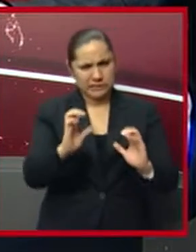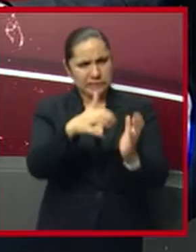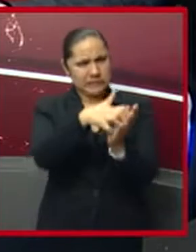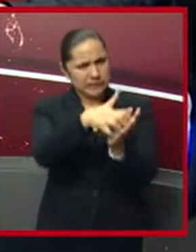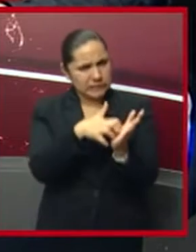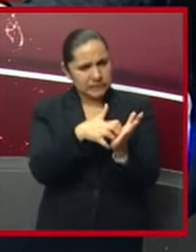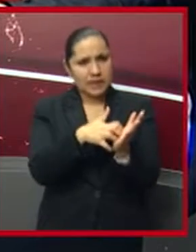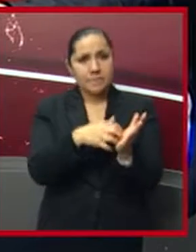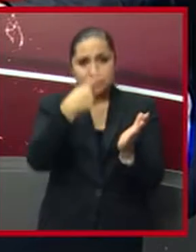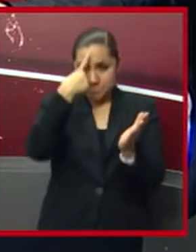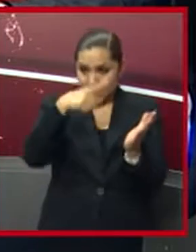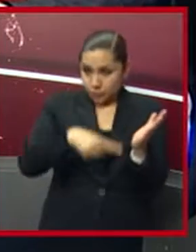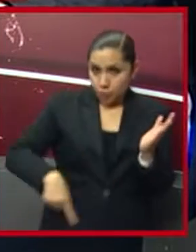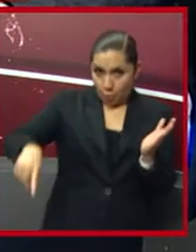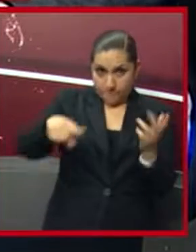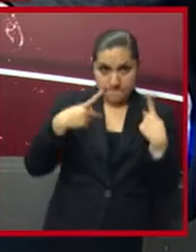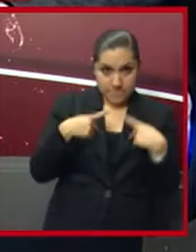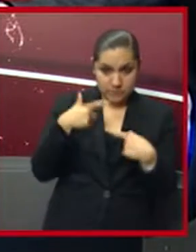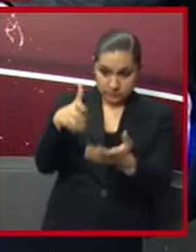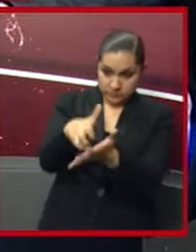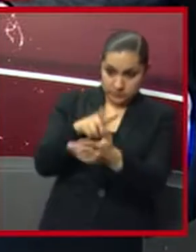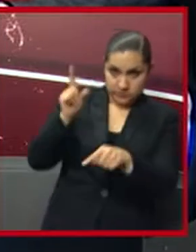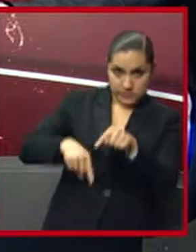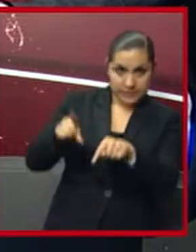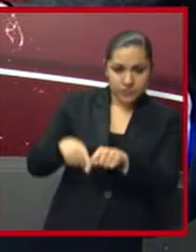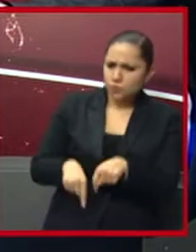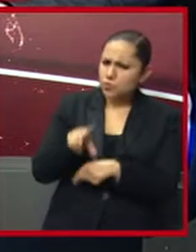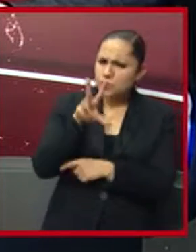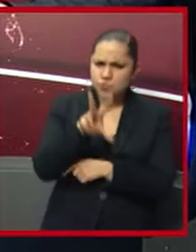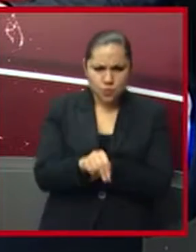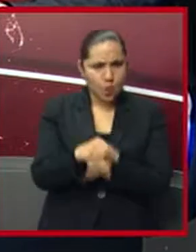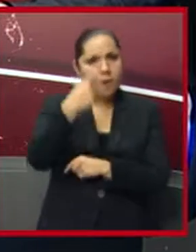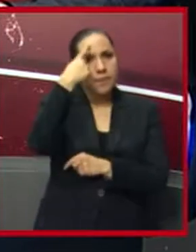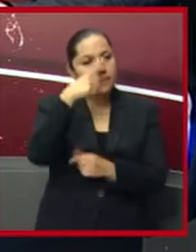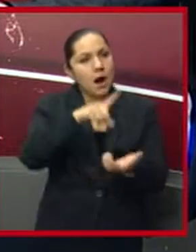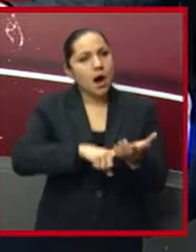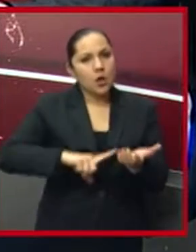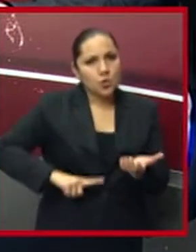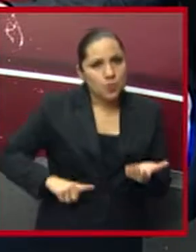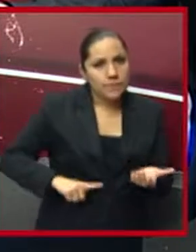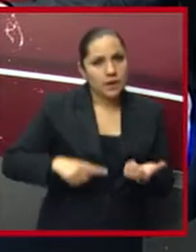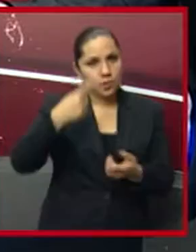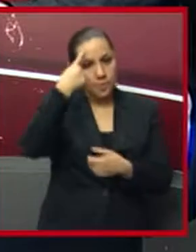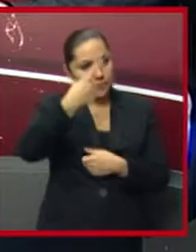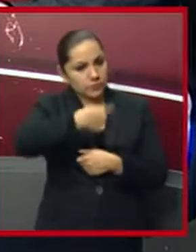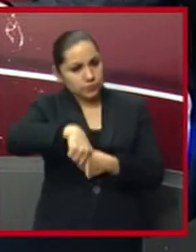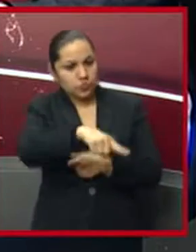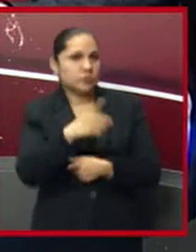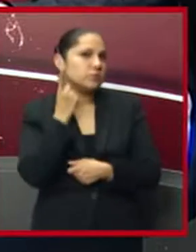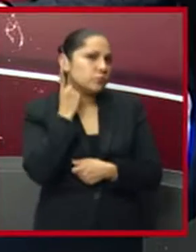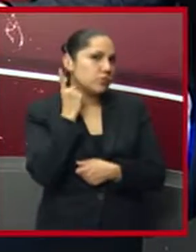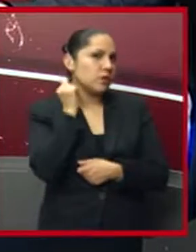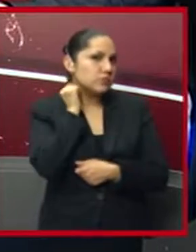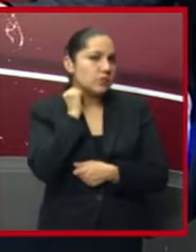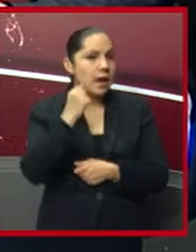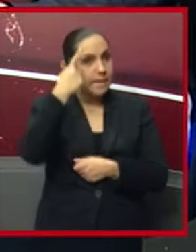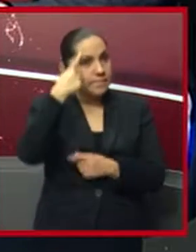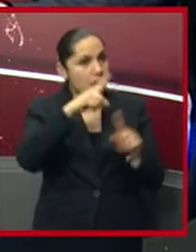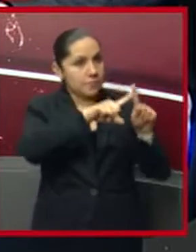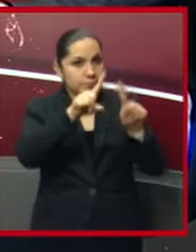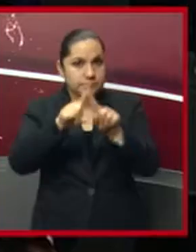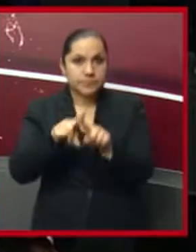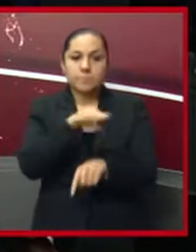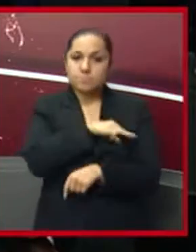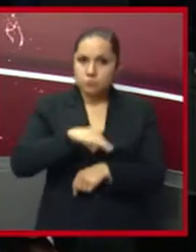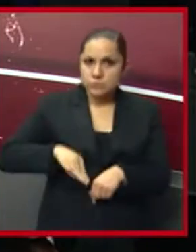cinturón para el gobierno, para el Congreso, para los municipios, y privilegiar la eficacia de los